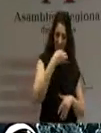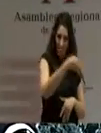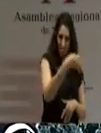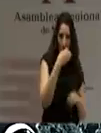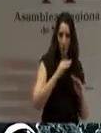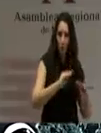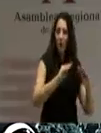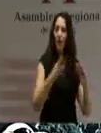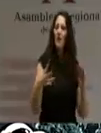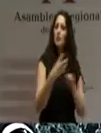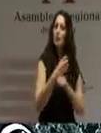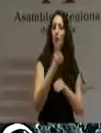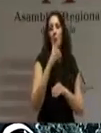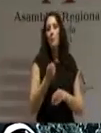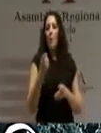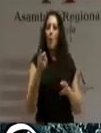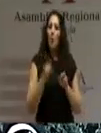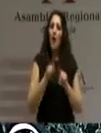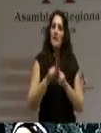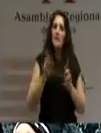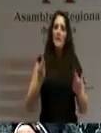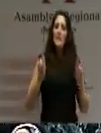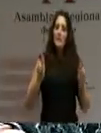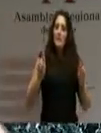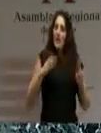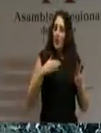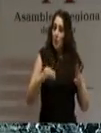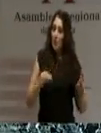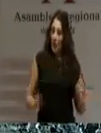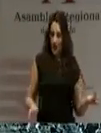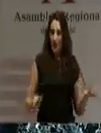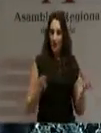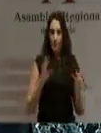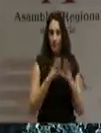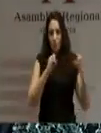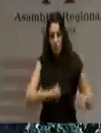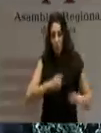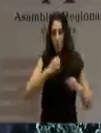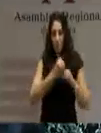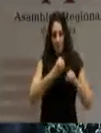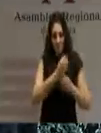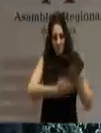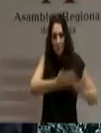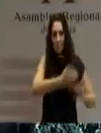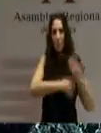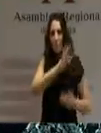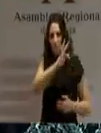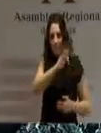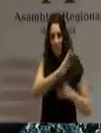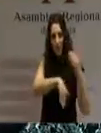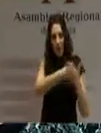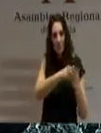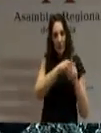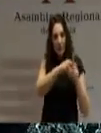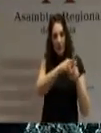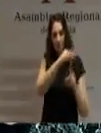todos nos daba un poco de esperanza de que había posibilidad de llegar a acuerdos, de trabajar en positivo, de decir cosas